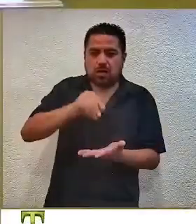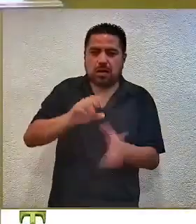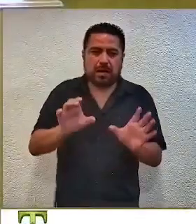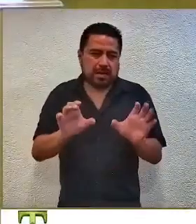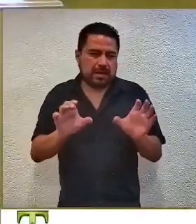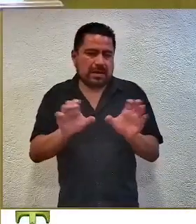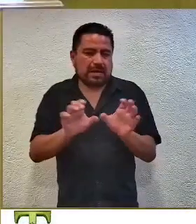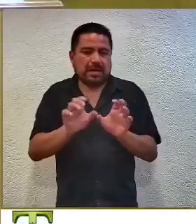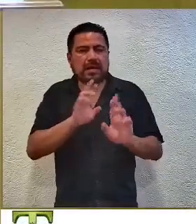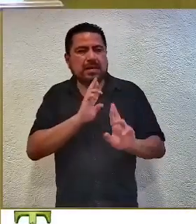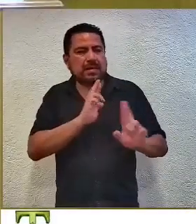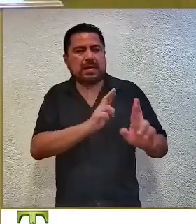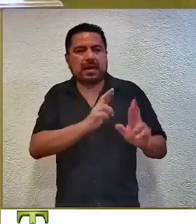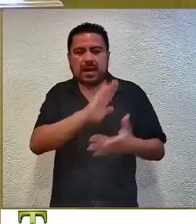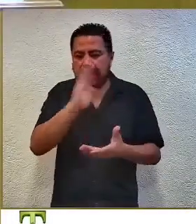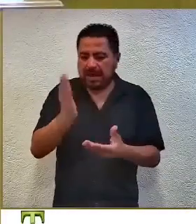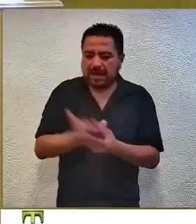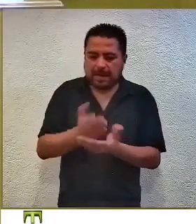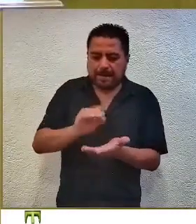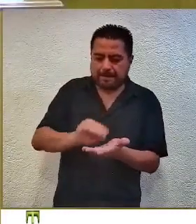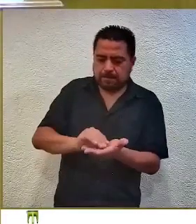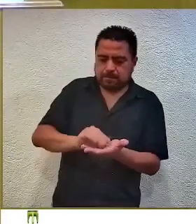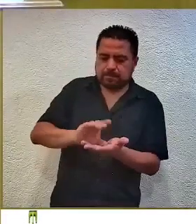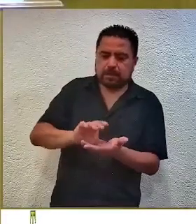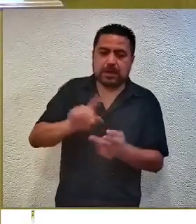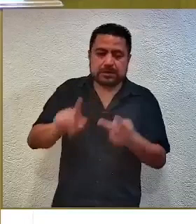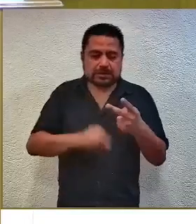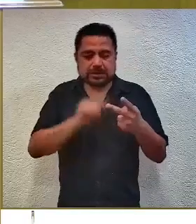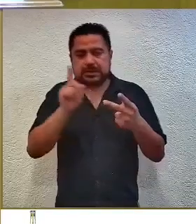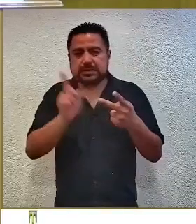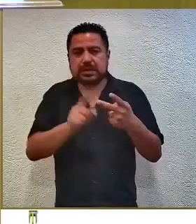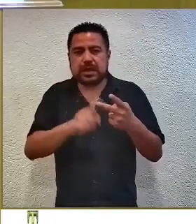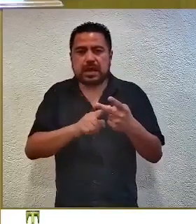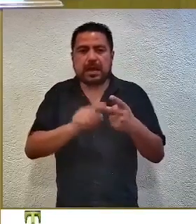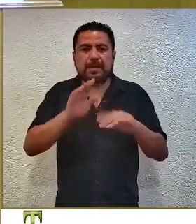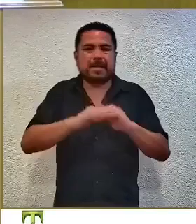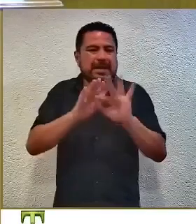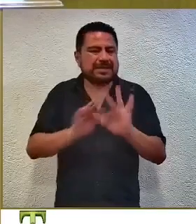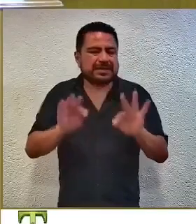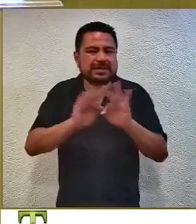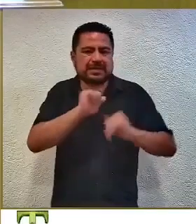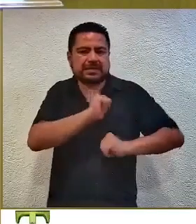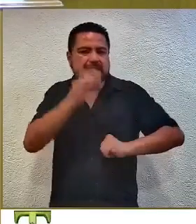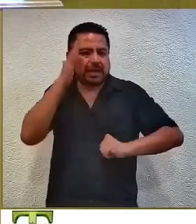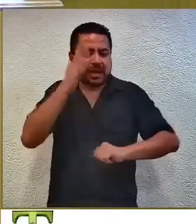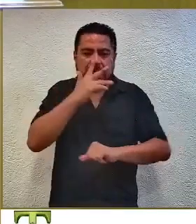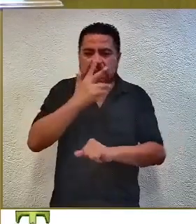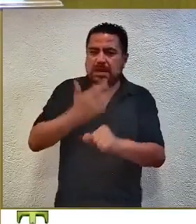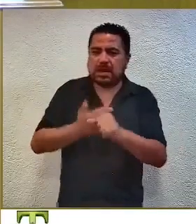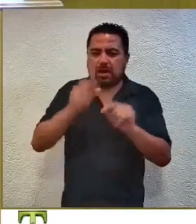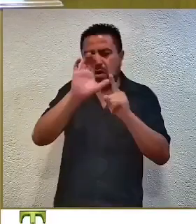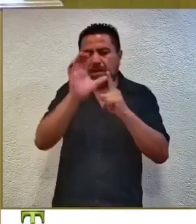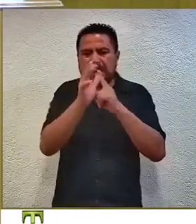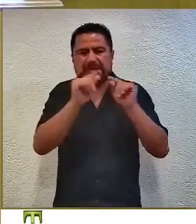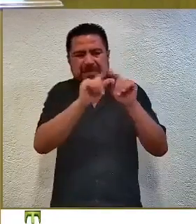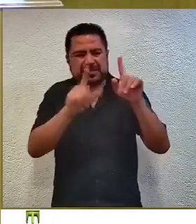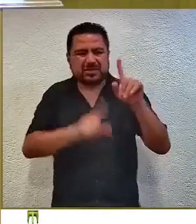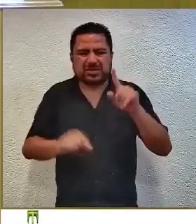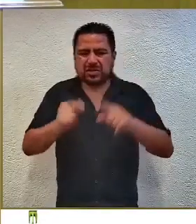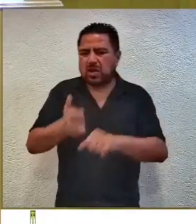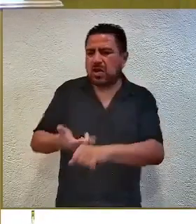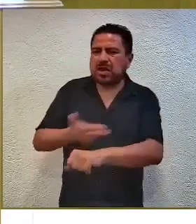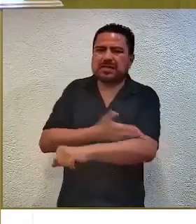esta resolución al expediente acumulado. Segundo, se declara fundada la incompetencia de la Comisión Nacional de Honestidad y Justicia de